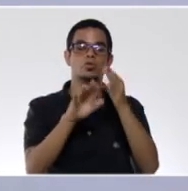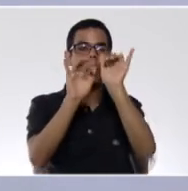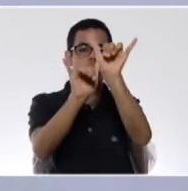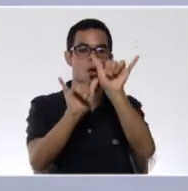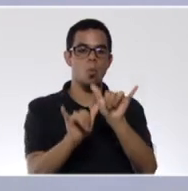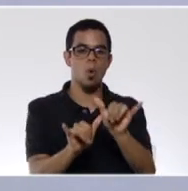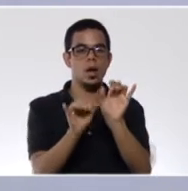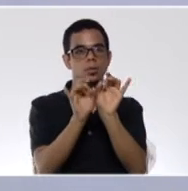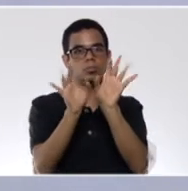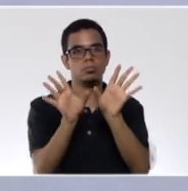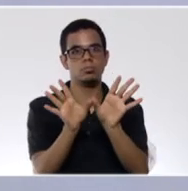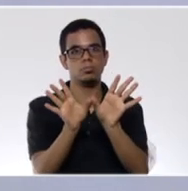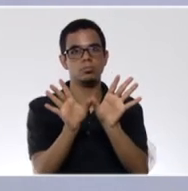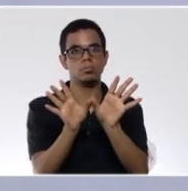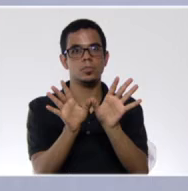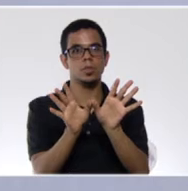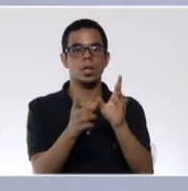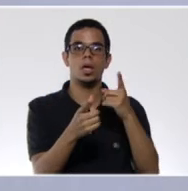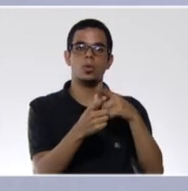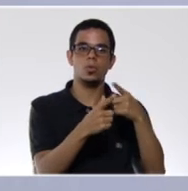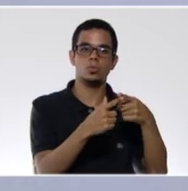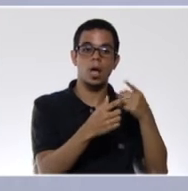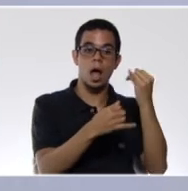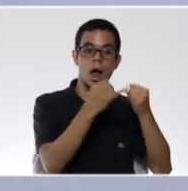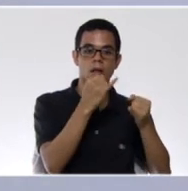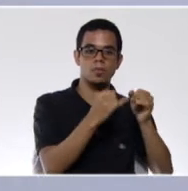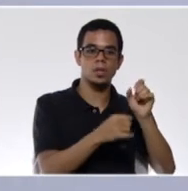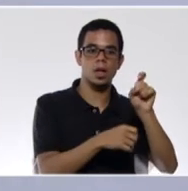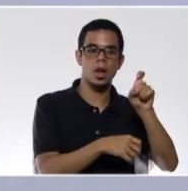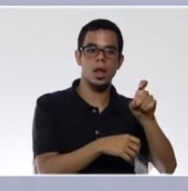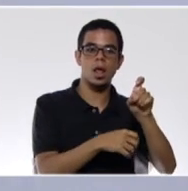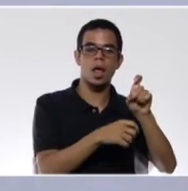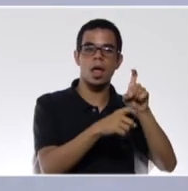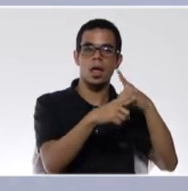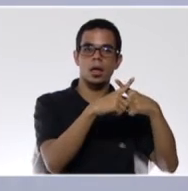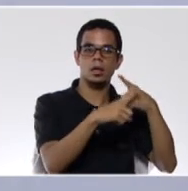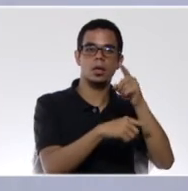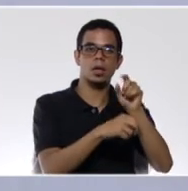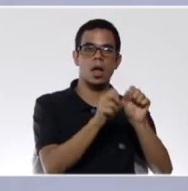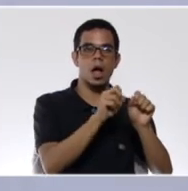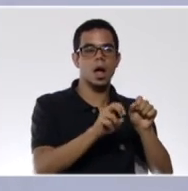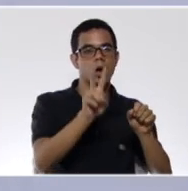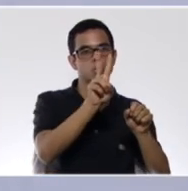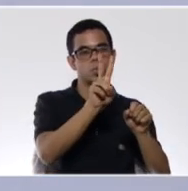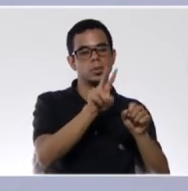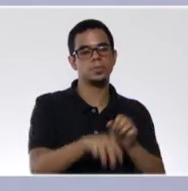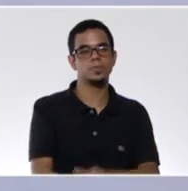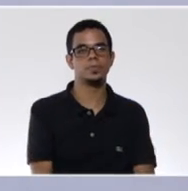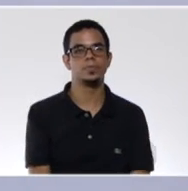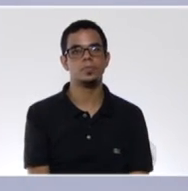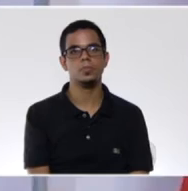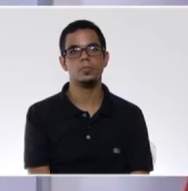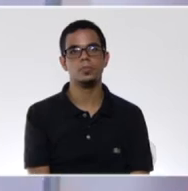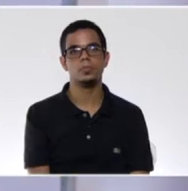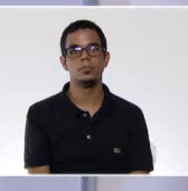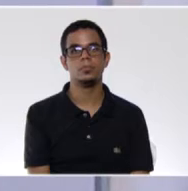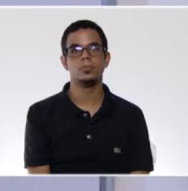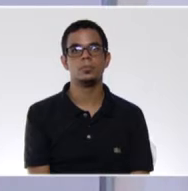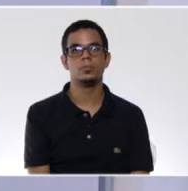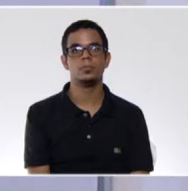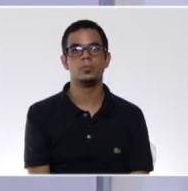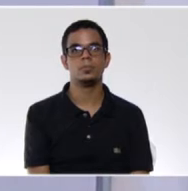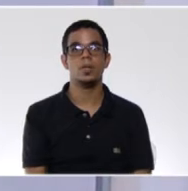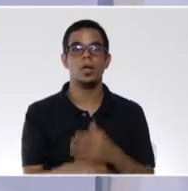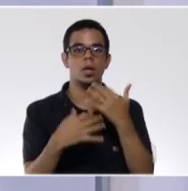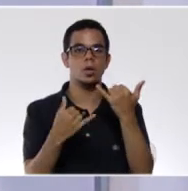quedando el x al cuadrado, es decir, queda x al cuadrado menos a al cuadrado, que es la expresión